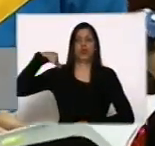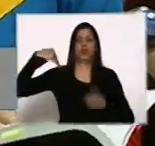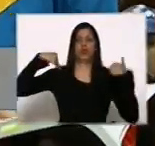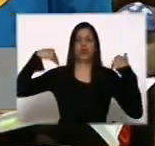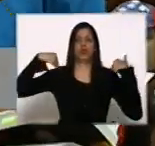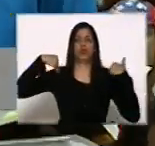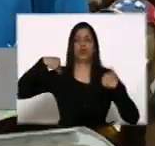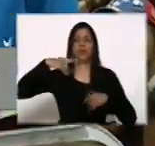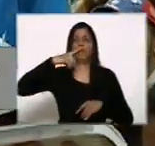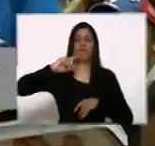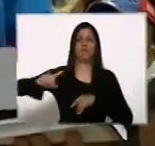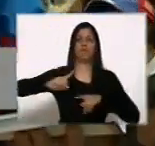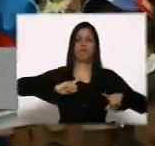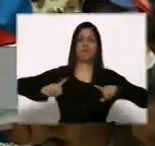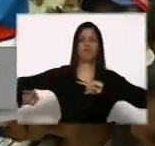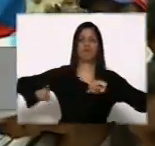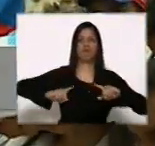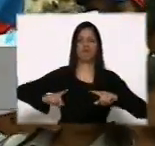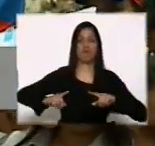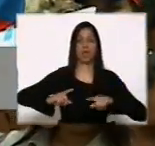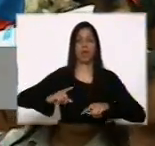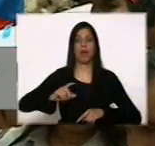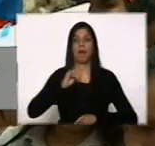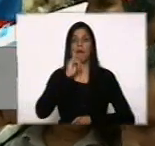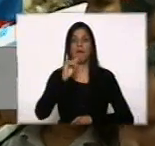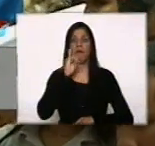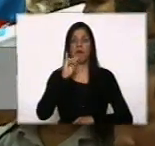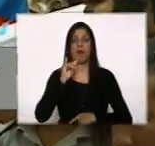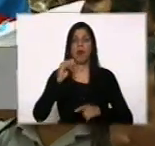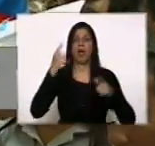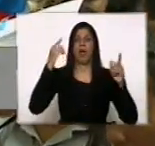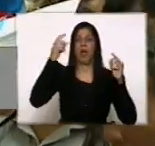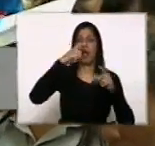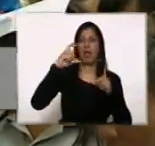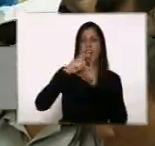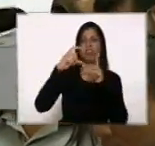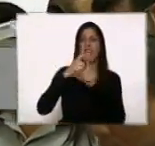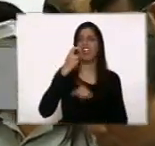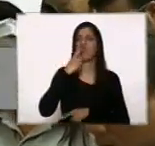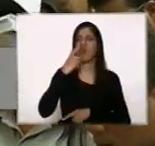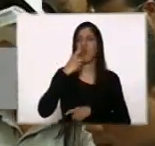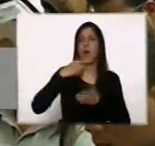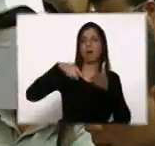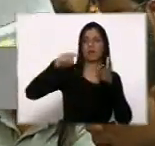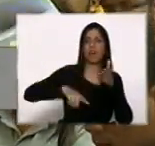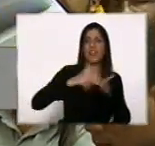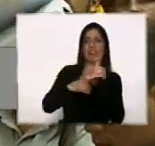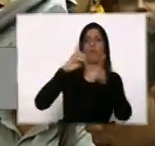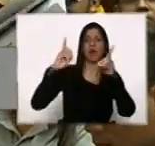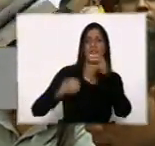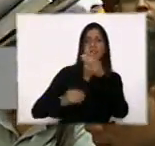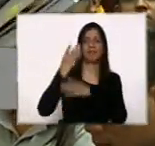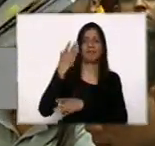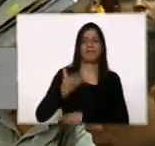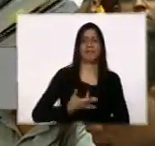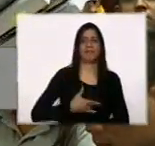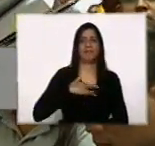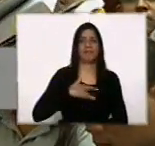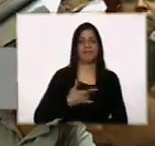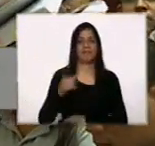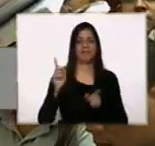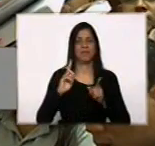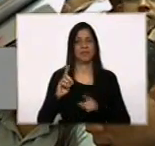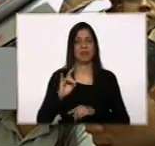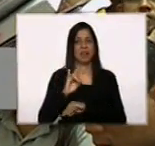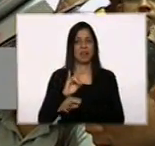incluso tratan de tergiversar que el pacto de punto fijo fue una verdadera democracia. Ahora fíjense, esto es, voy a